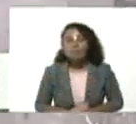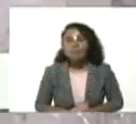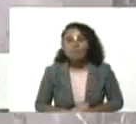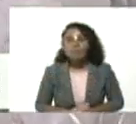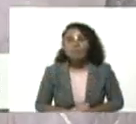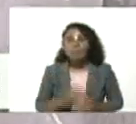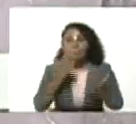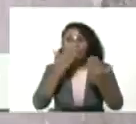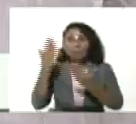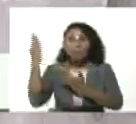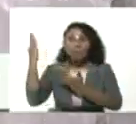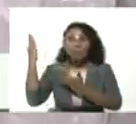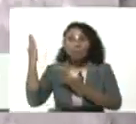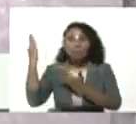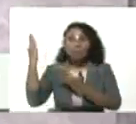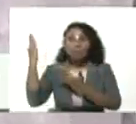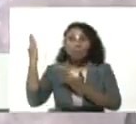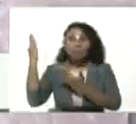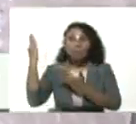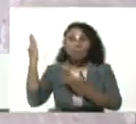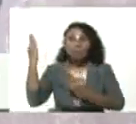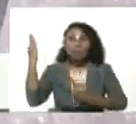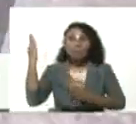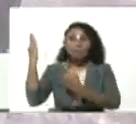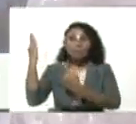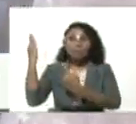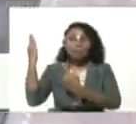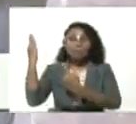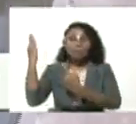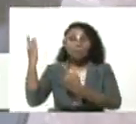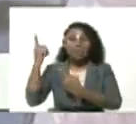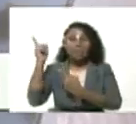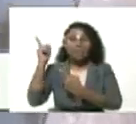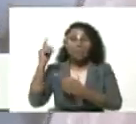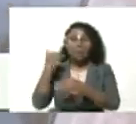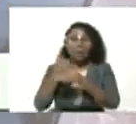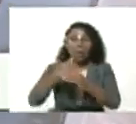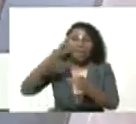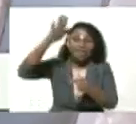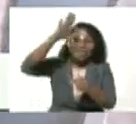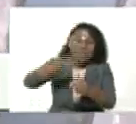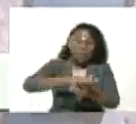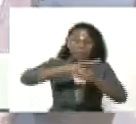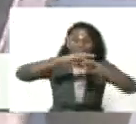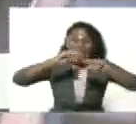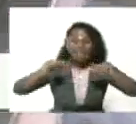Mira, está limpiecita la planta, esa planta estaba tapiada, se le vino